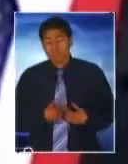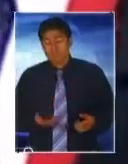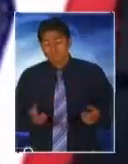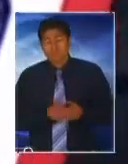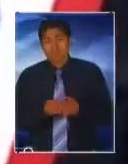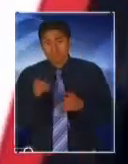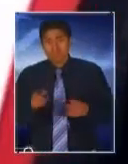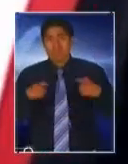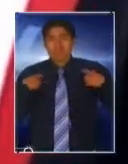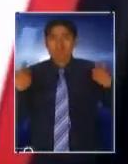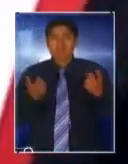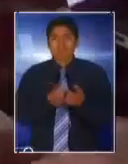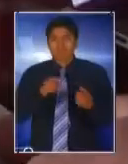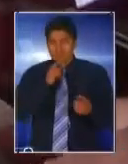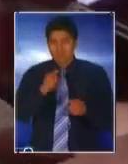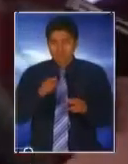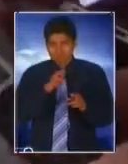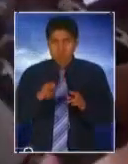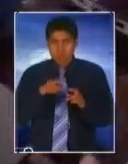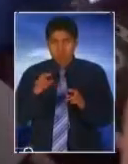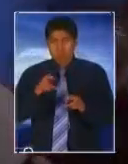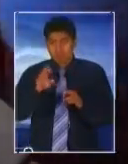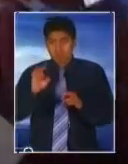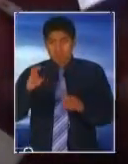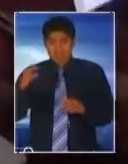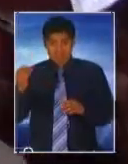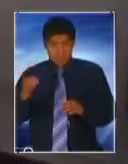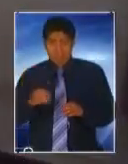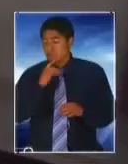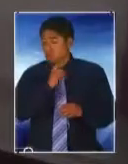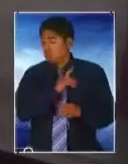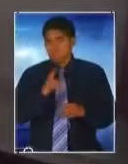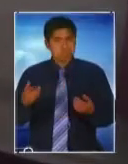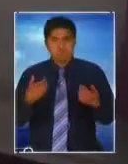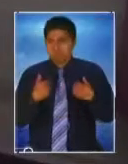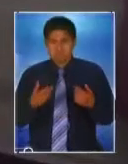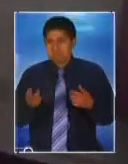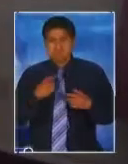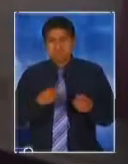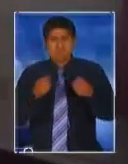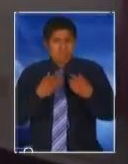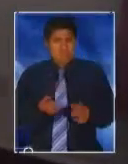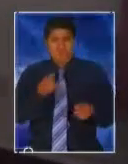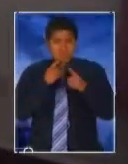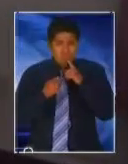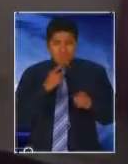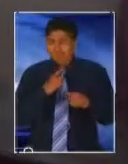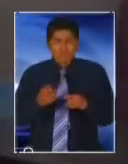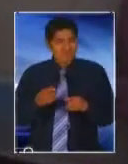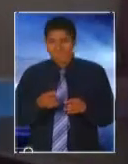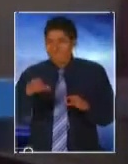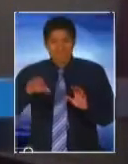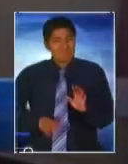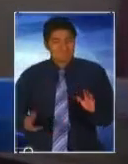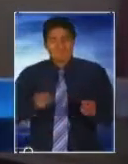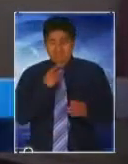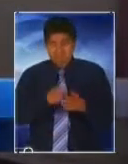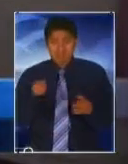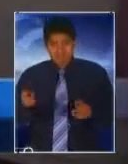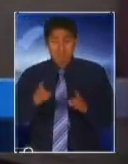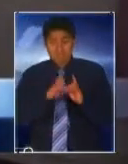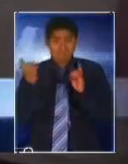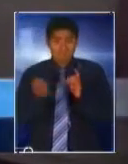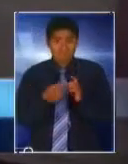lamentablemente el congresista de la república benicio ríos ocsa no deja de hacer noticia negativa esta vez